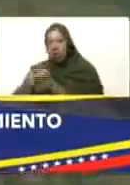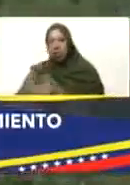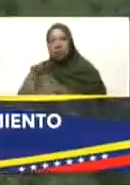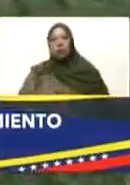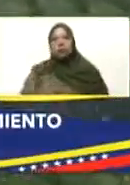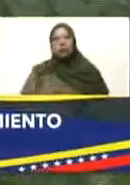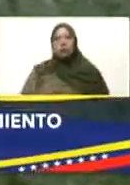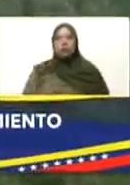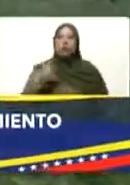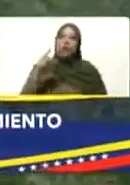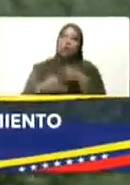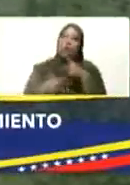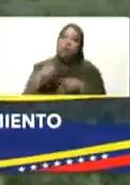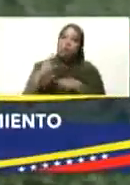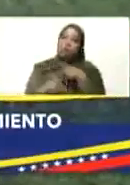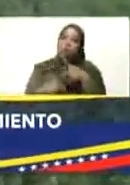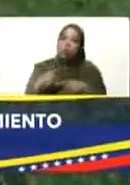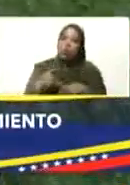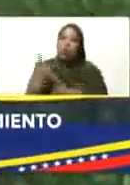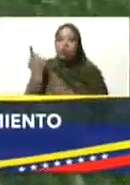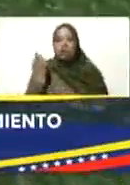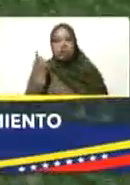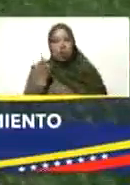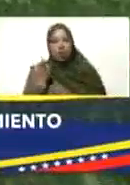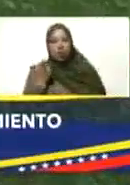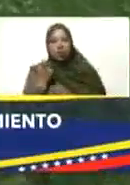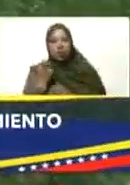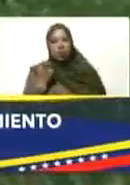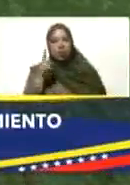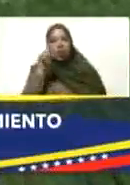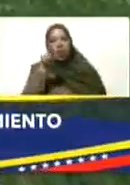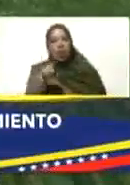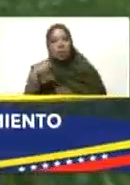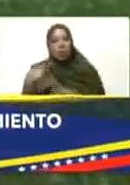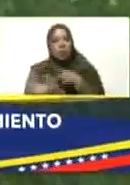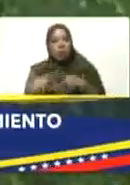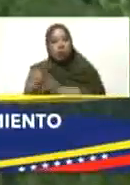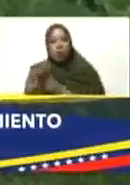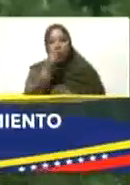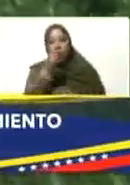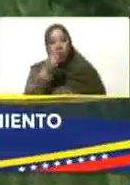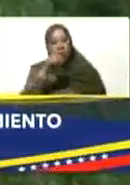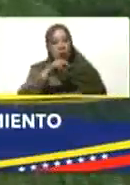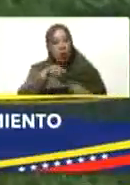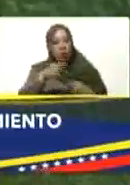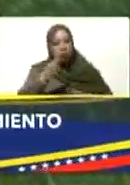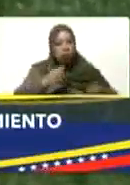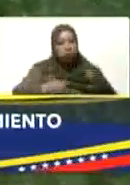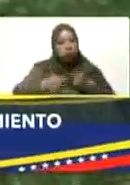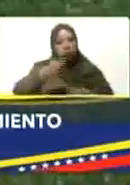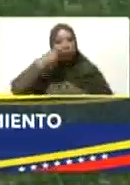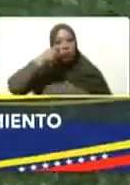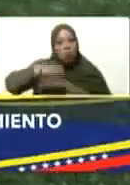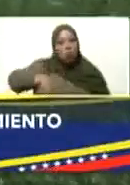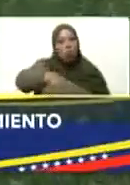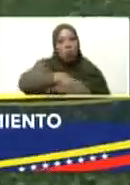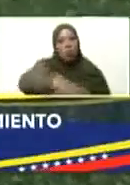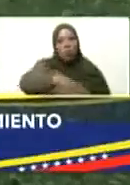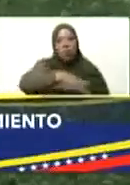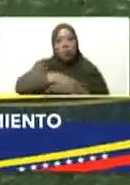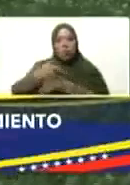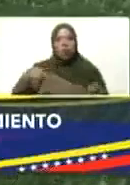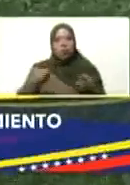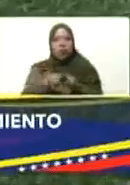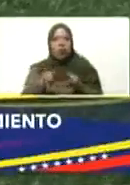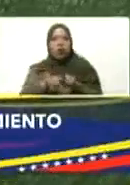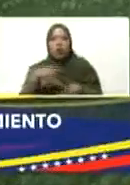estamos produciendo gas y petróleo, presidente, estamos produciendo también alimentos para nuestro pueblo. Correcto. A través de ejercicios importantes como lo que